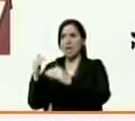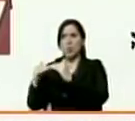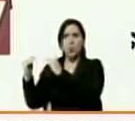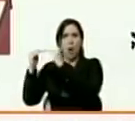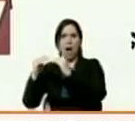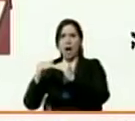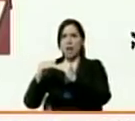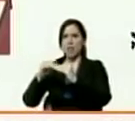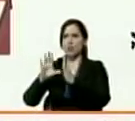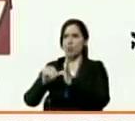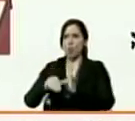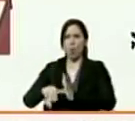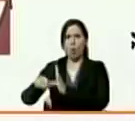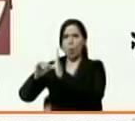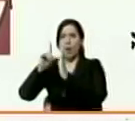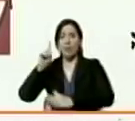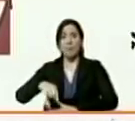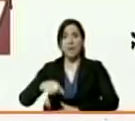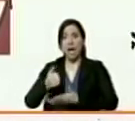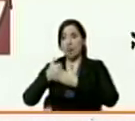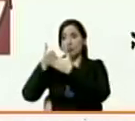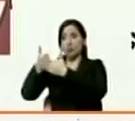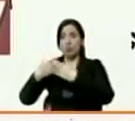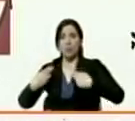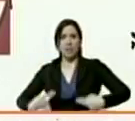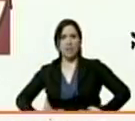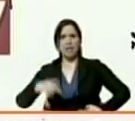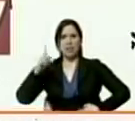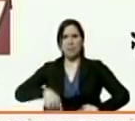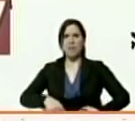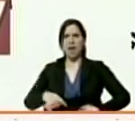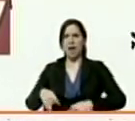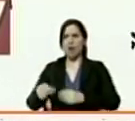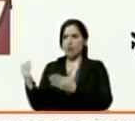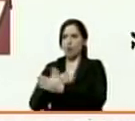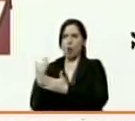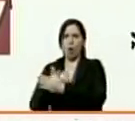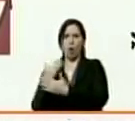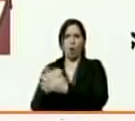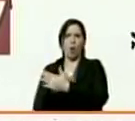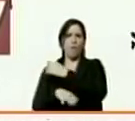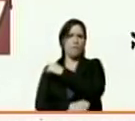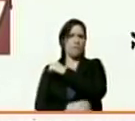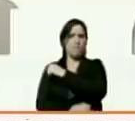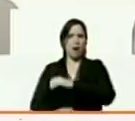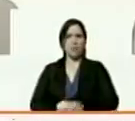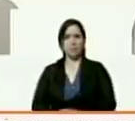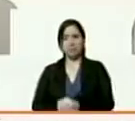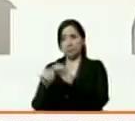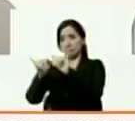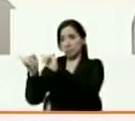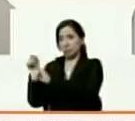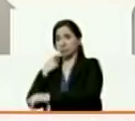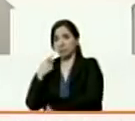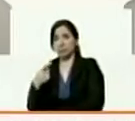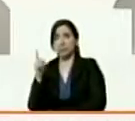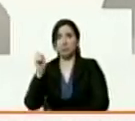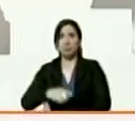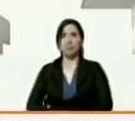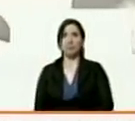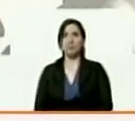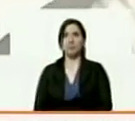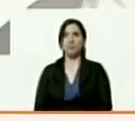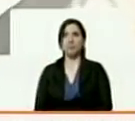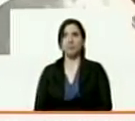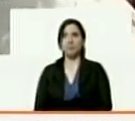se reparten pues, hasta la ayuda humanitaria se la reparten entre ellos, o lo que ellos llaman ayuda humanitaria. De manera, en verdad, que